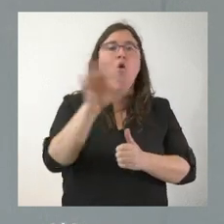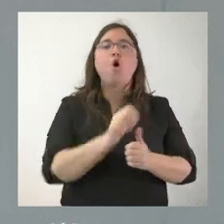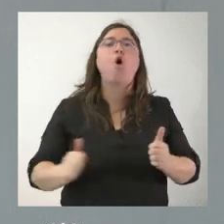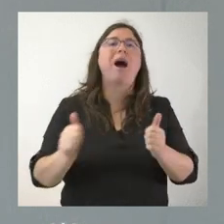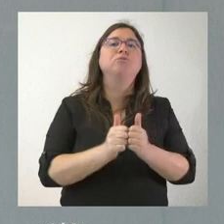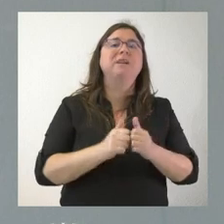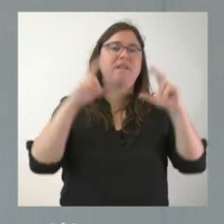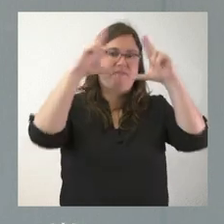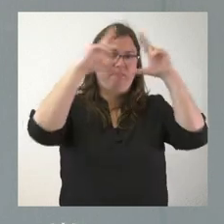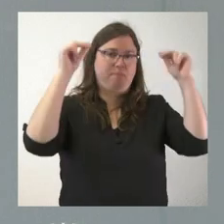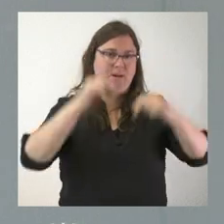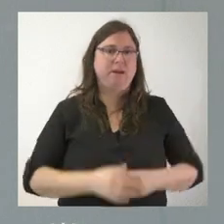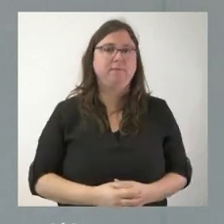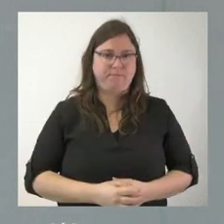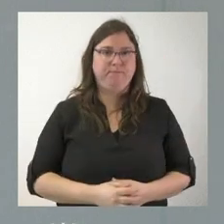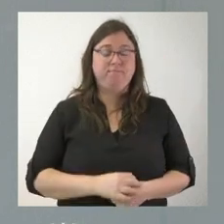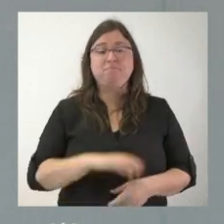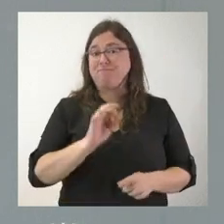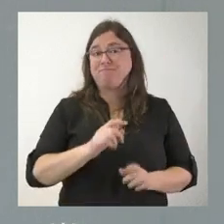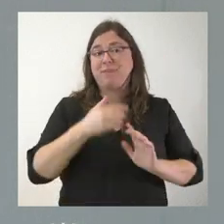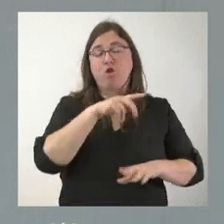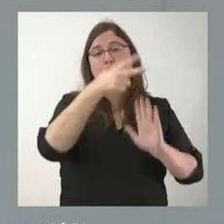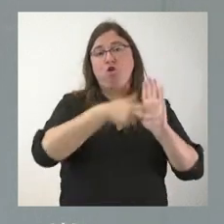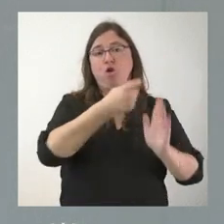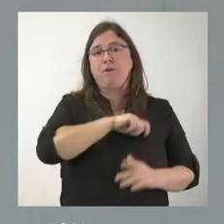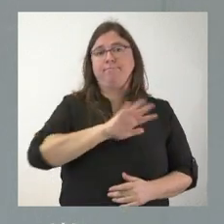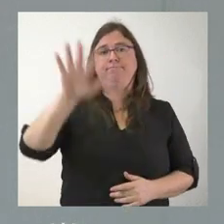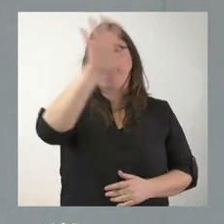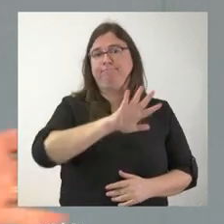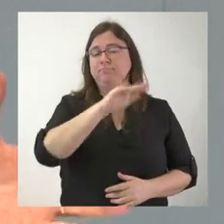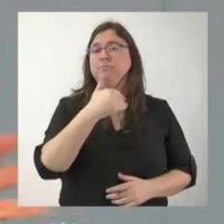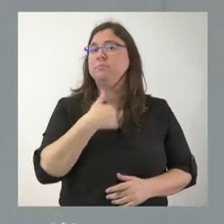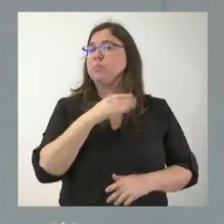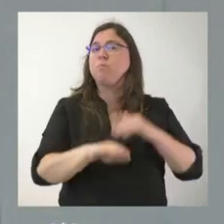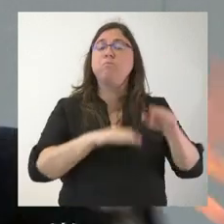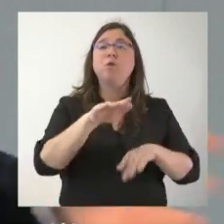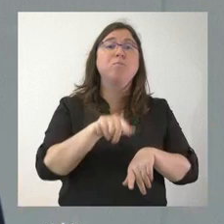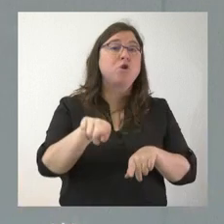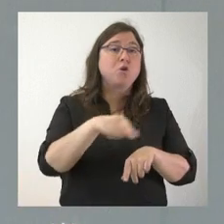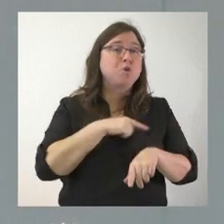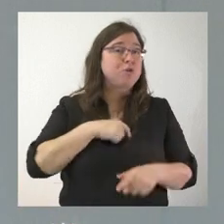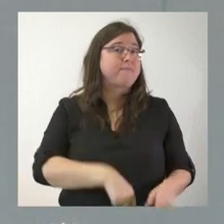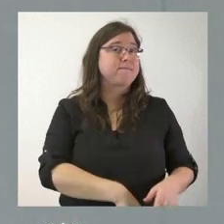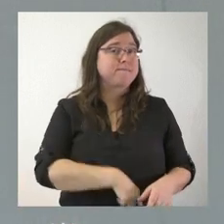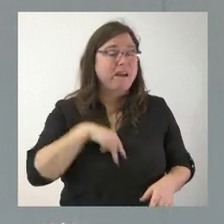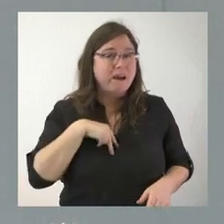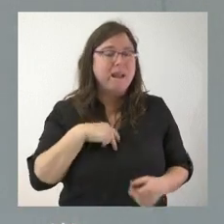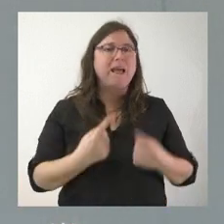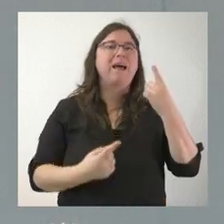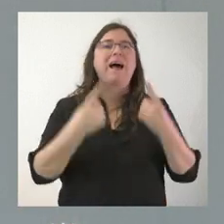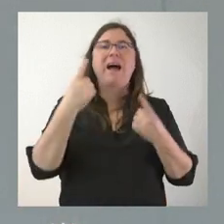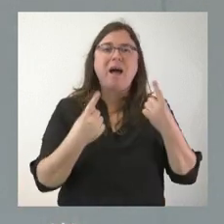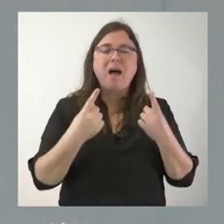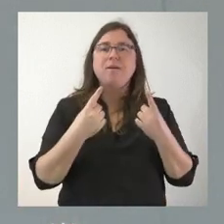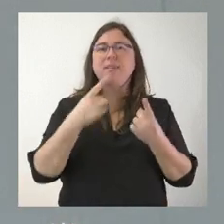de enfermería que es lo que exige la normativa nacional nos parece que es un paso adelante porque frente a una formación de carácter general que a veces no tenía que ver con